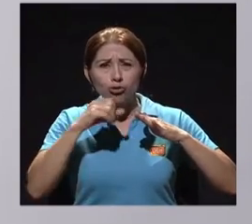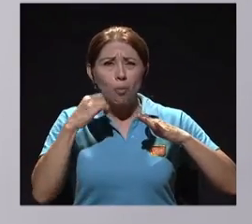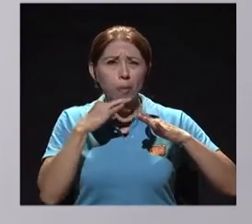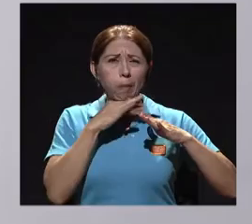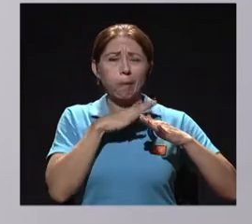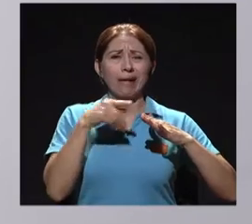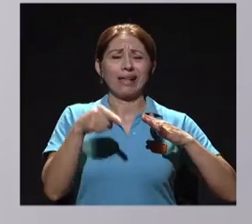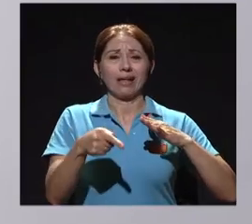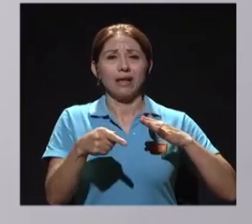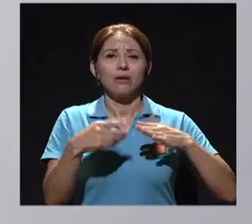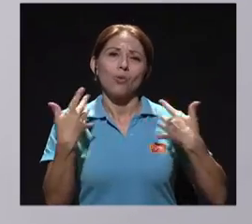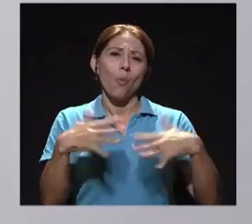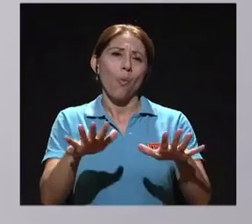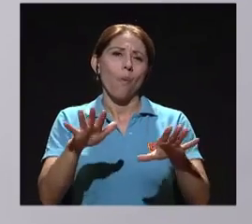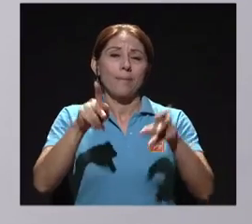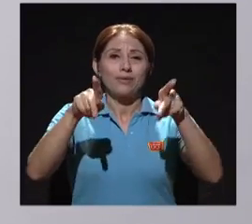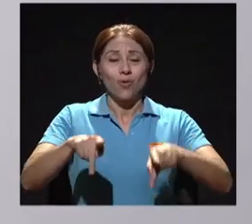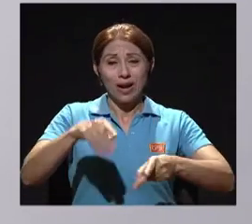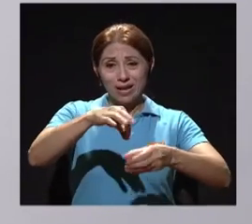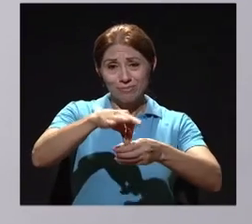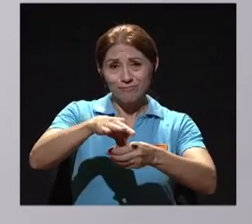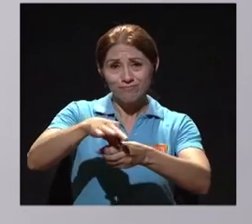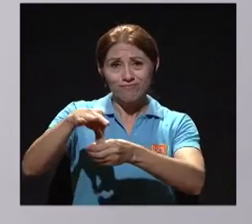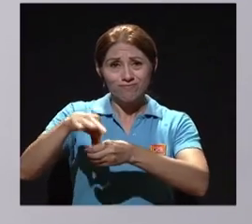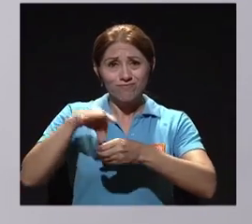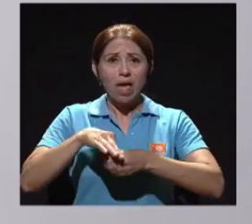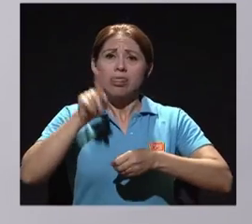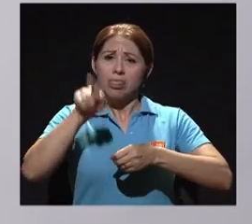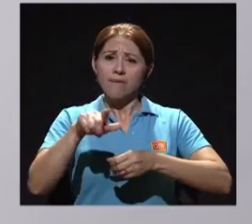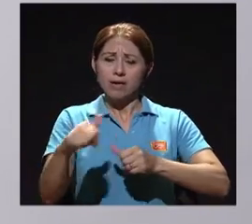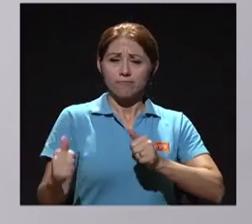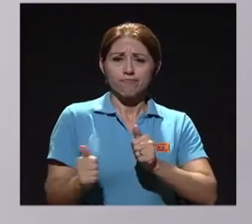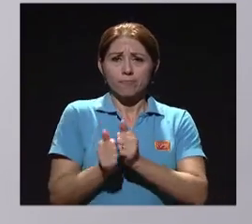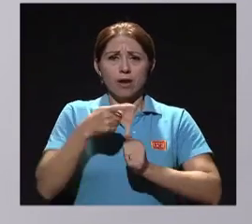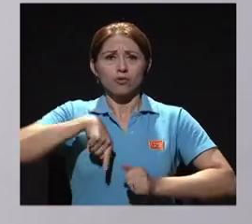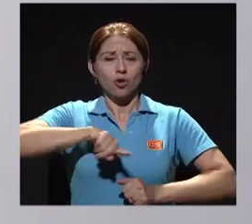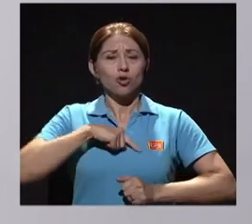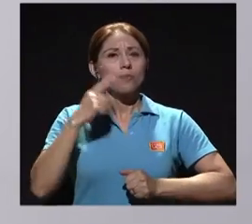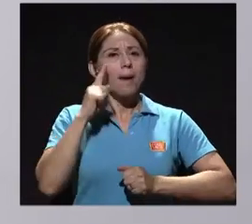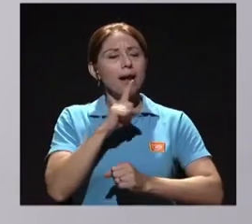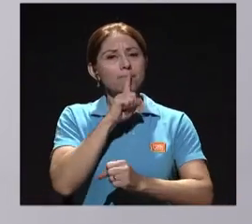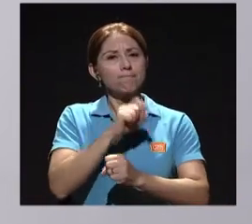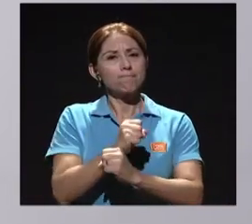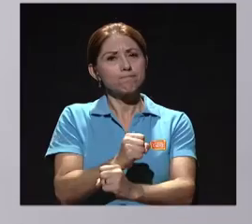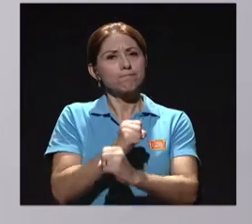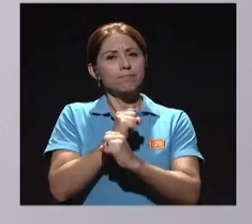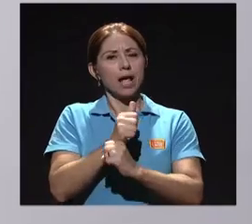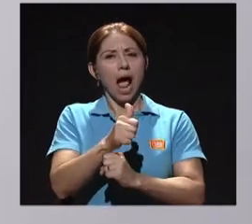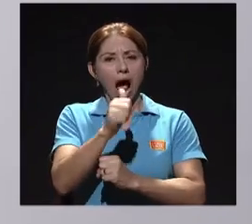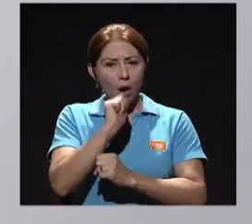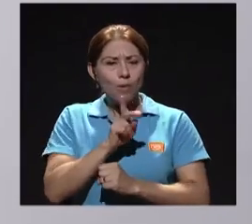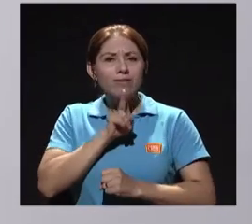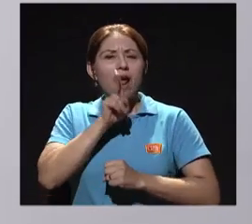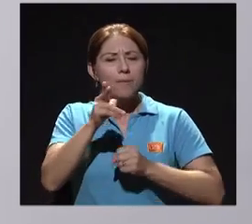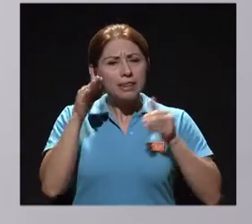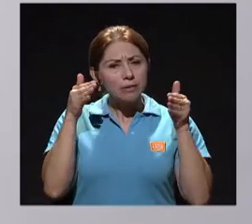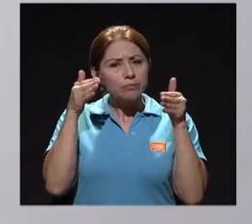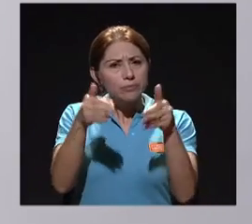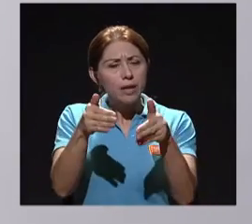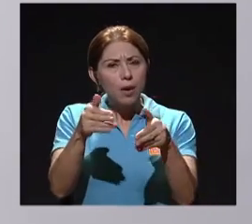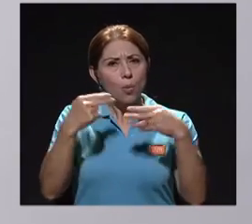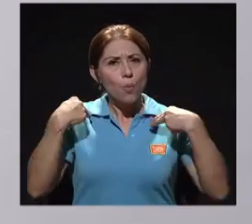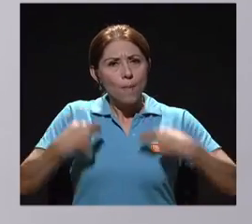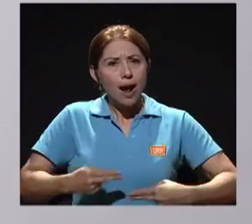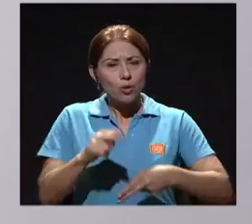debe ser fila con nosotros porque es la única forma que se le garantice verdaderamente que el agua va a tener un uso humano que va a ser un uso